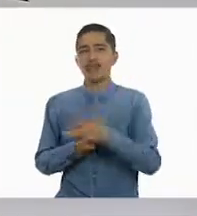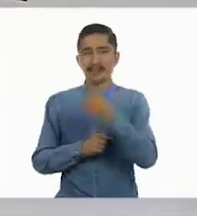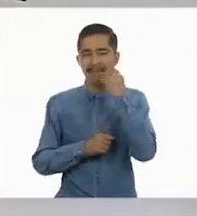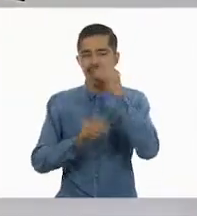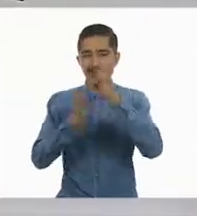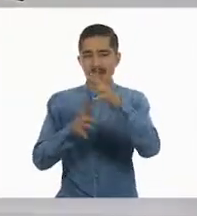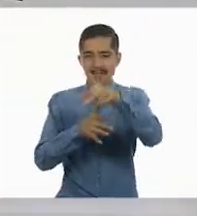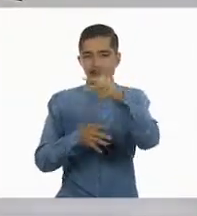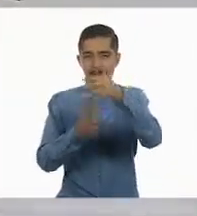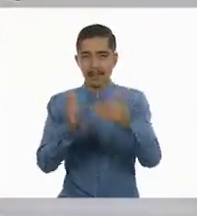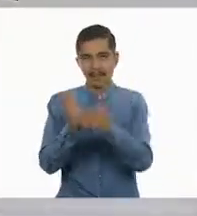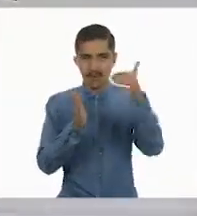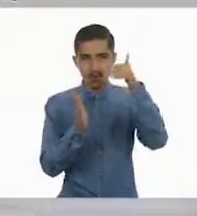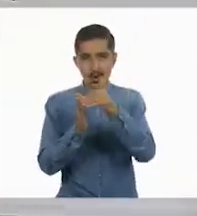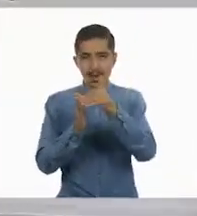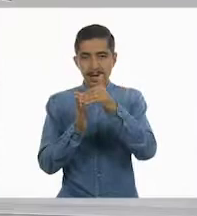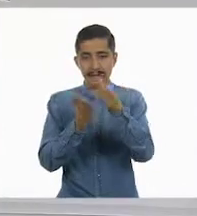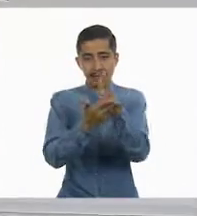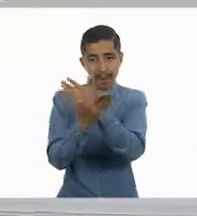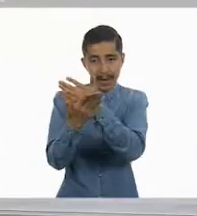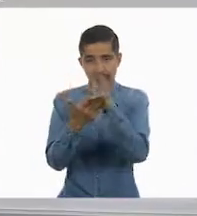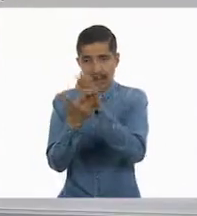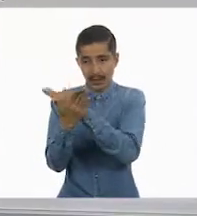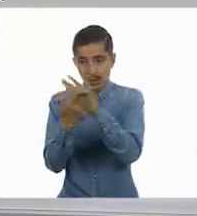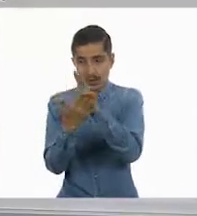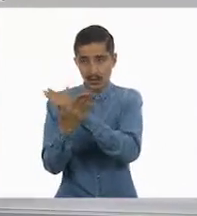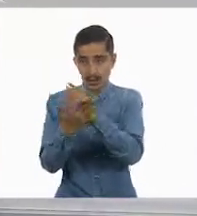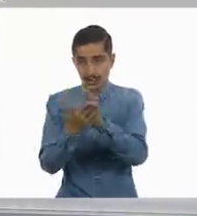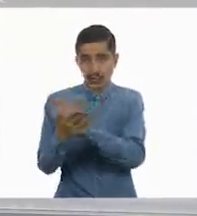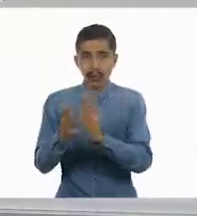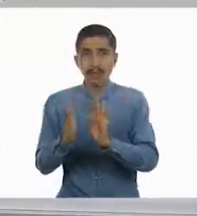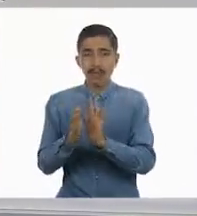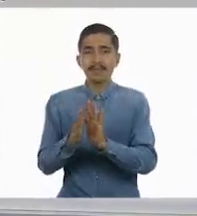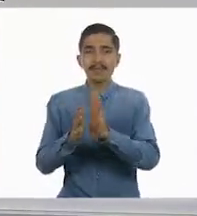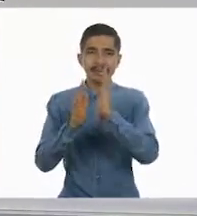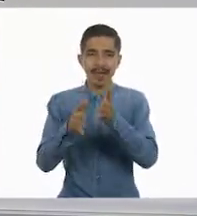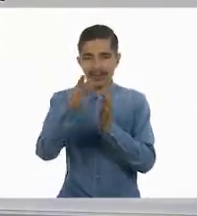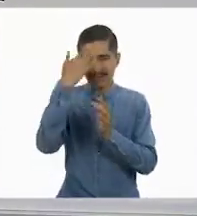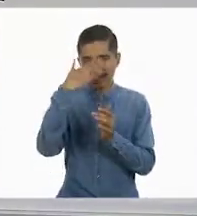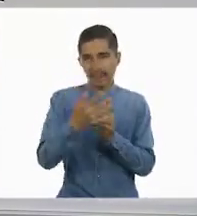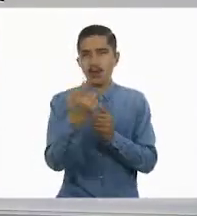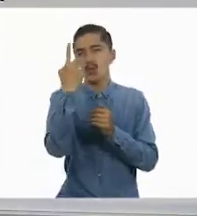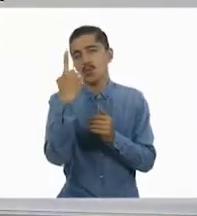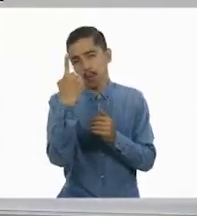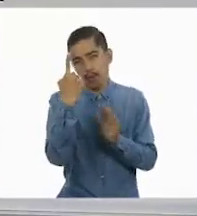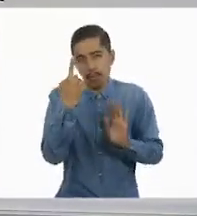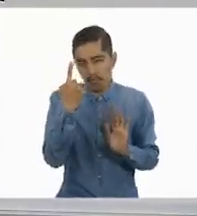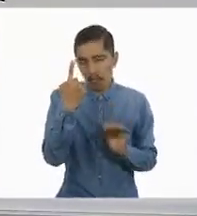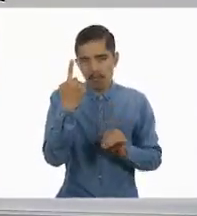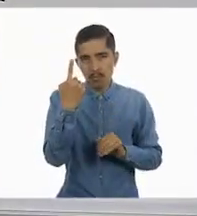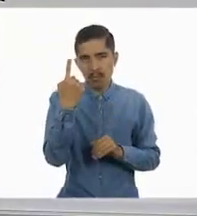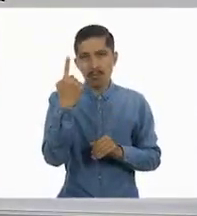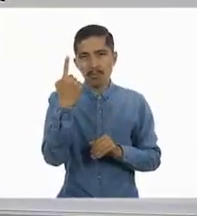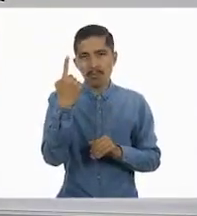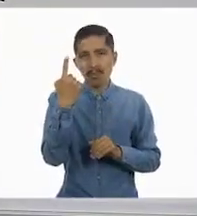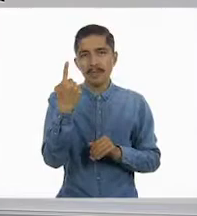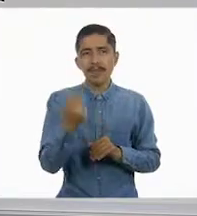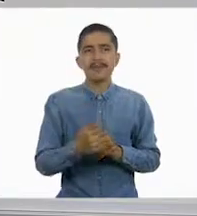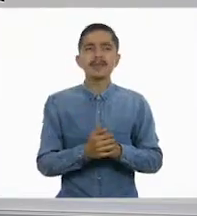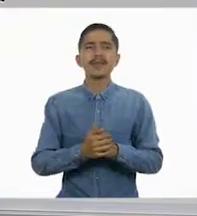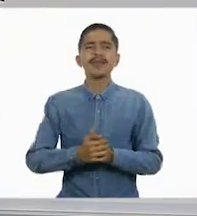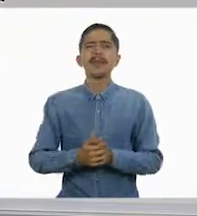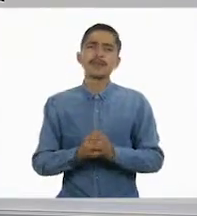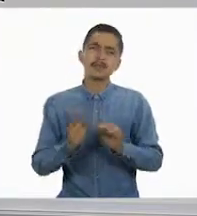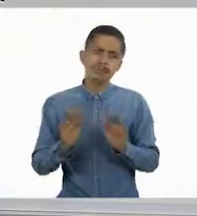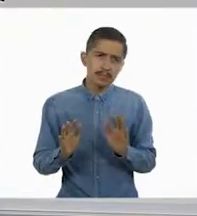millones. Vamos a ir separando. Ya sabemos que nos va a tocar a 1. Sí. Entonces,